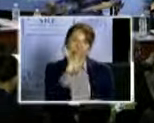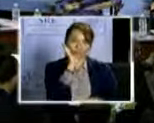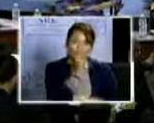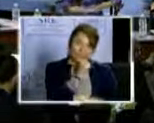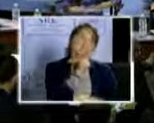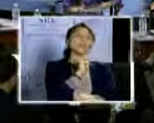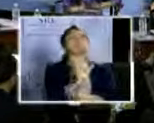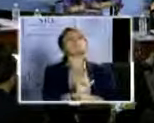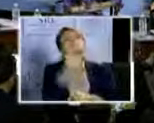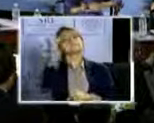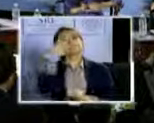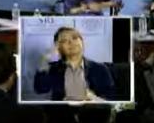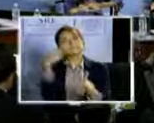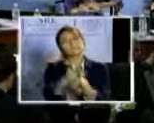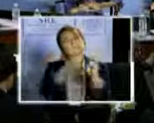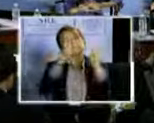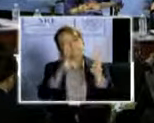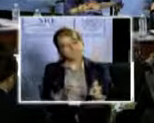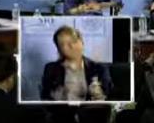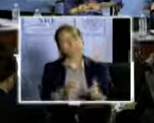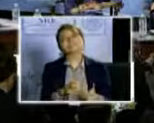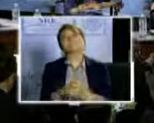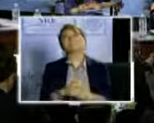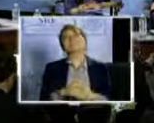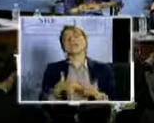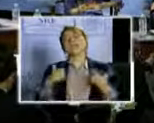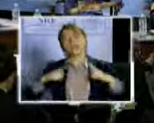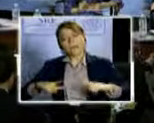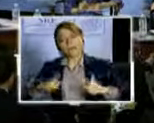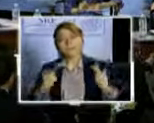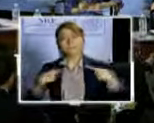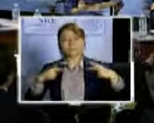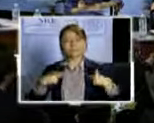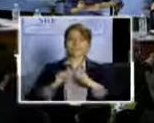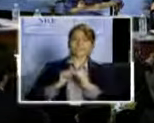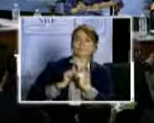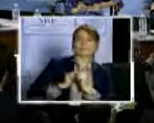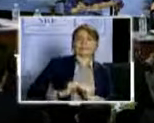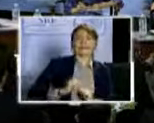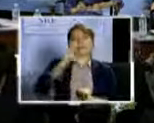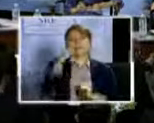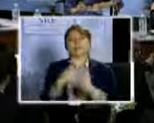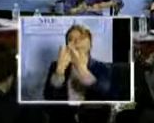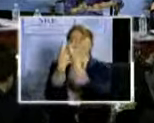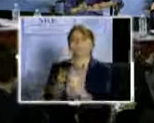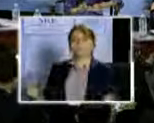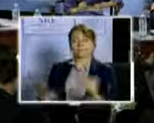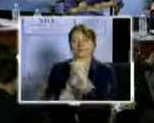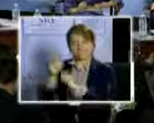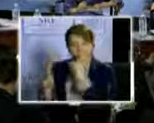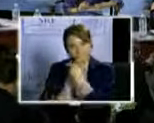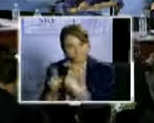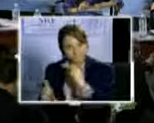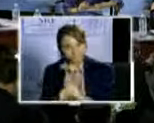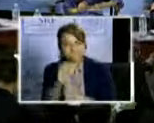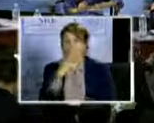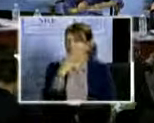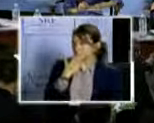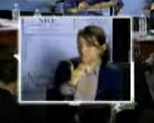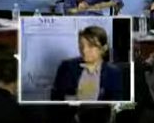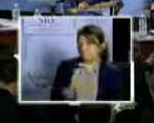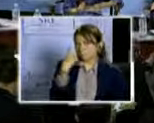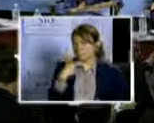y de expertos en convergencia para resolver conflictos, ¿es válido con lo que estamos viendo hoy